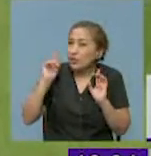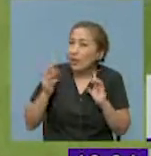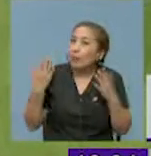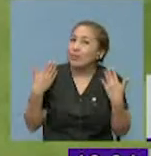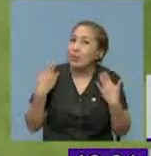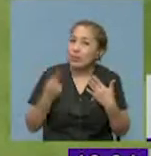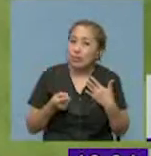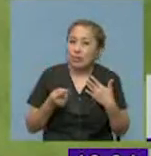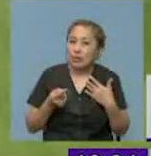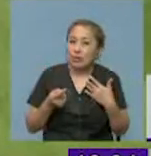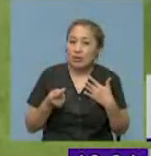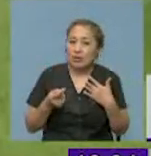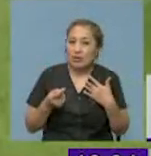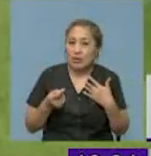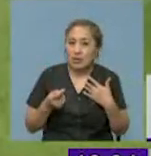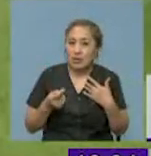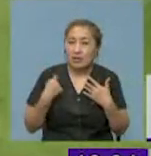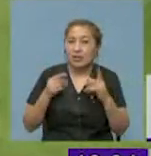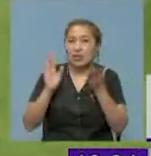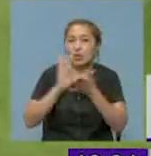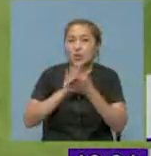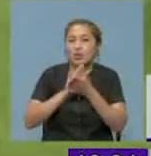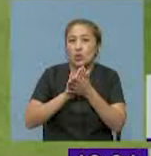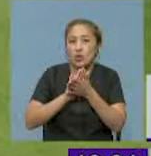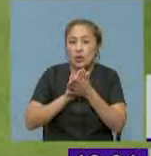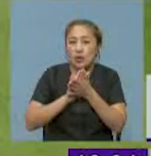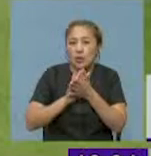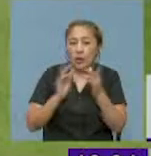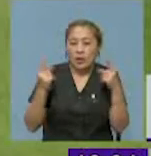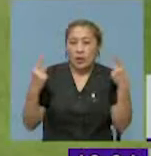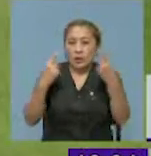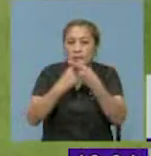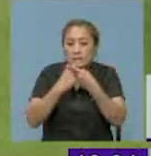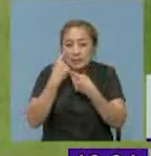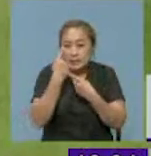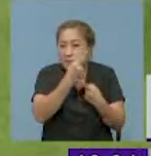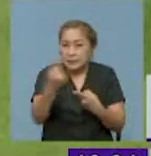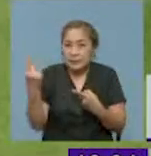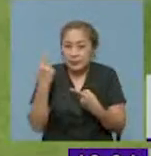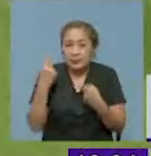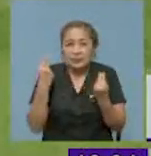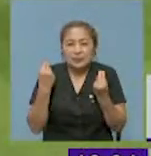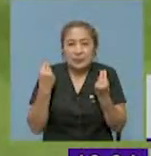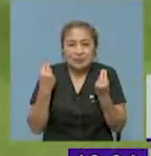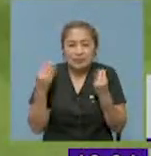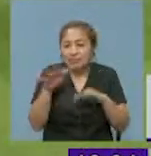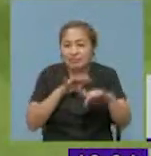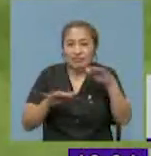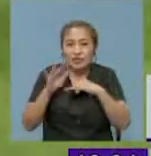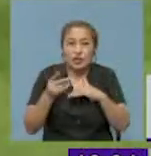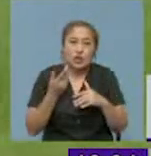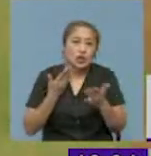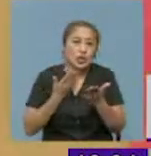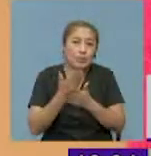a alguna en algunas cuestiones tácticas en el partido que la tiene tratar de hacer pero si yo le